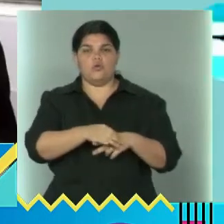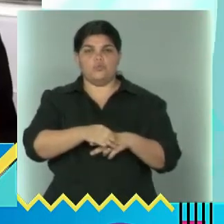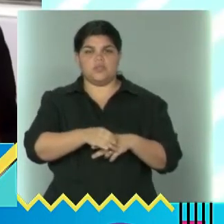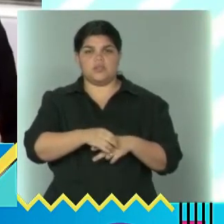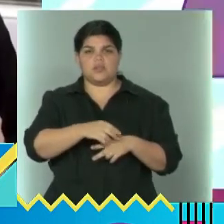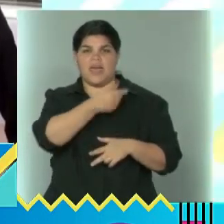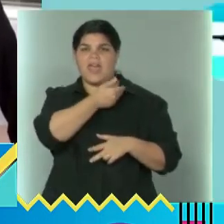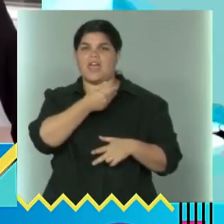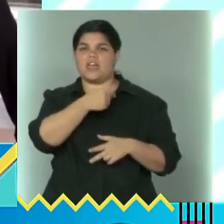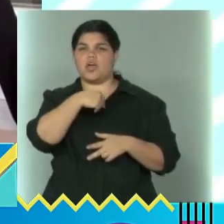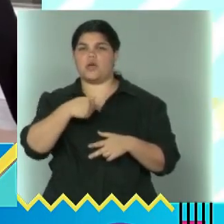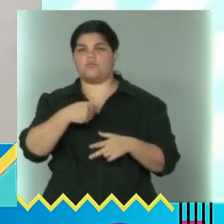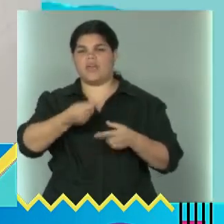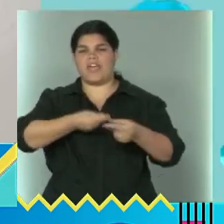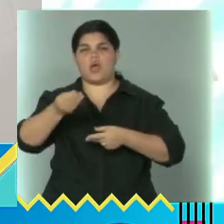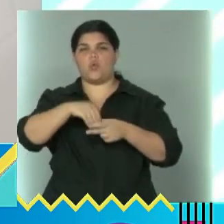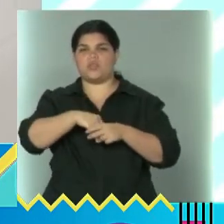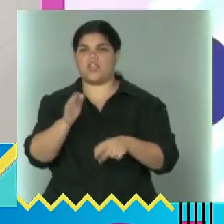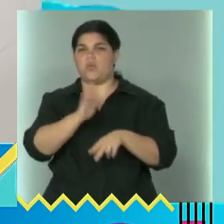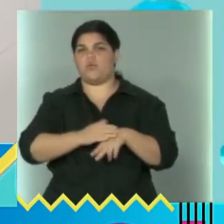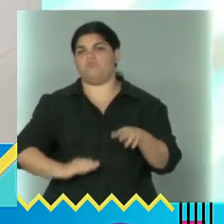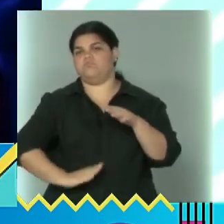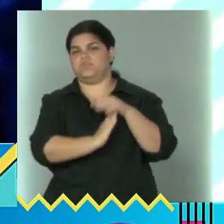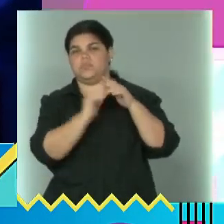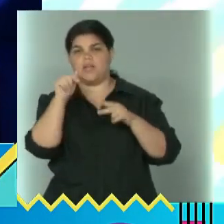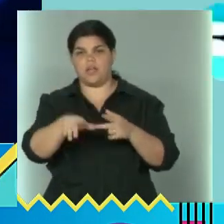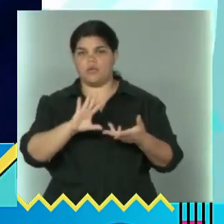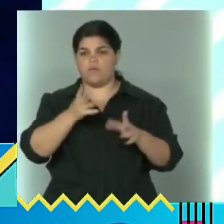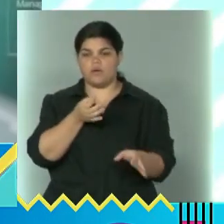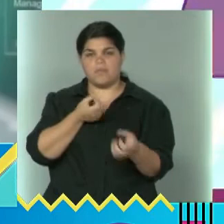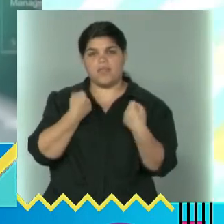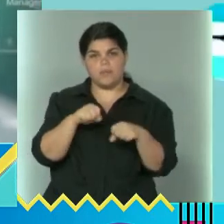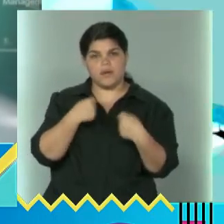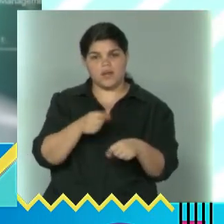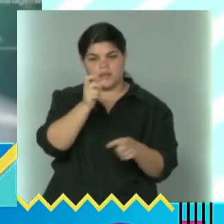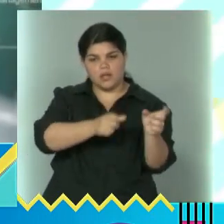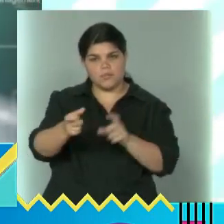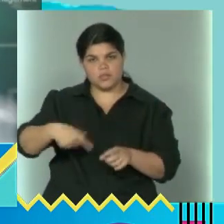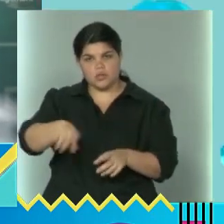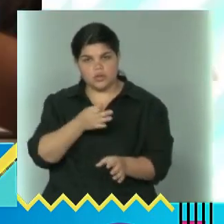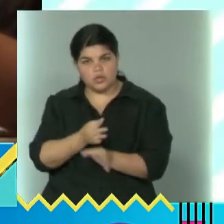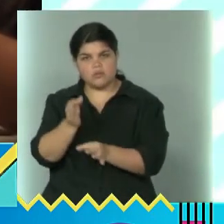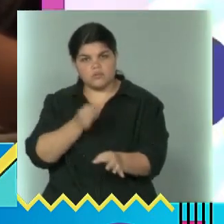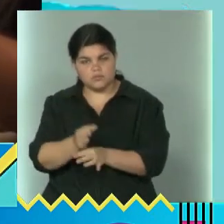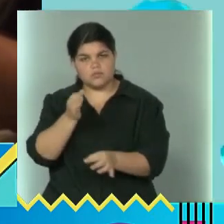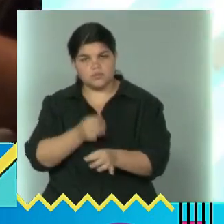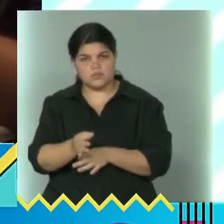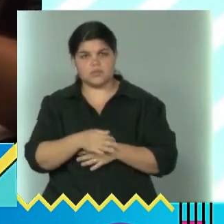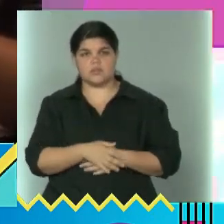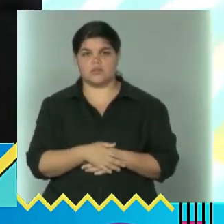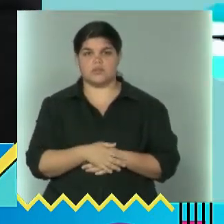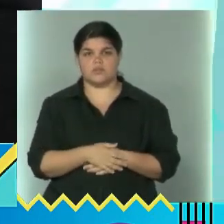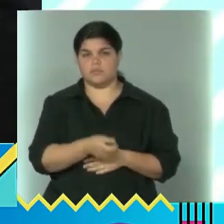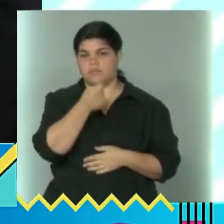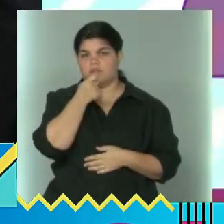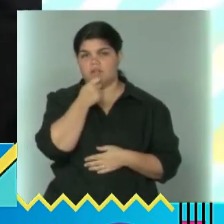ejecutivo se dedica directamente a entrenar, es como que fuera un entrenamiento para las personas. Un jugador de fútbol entrena, por